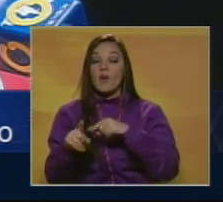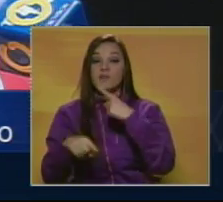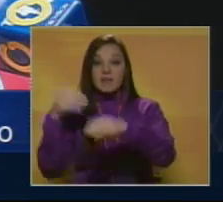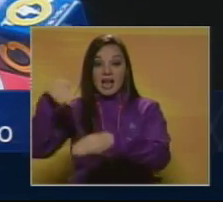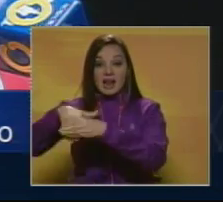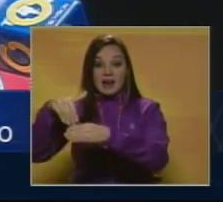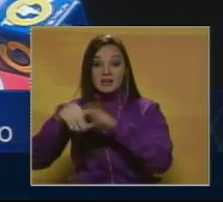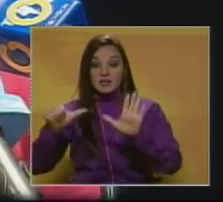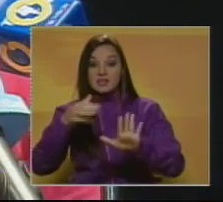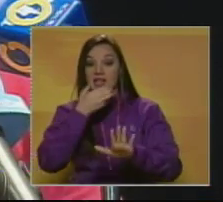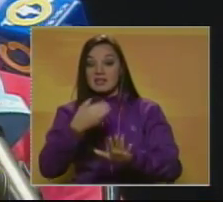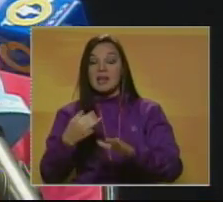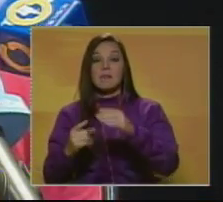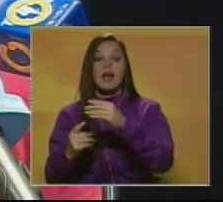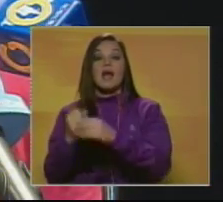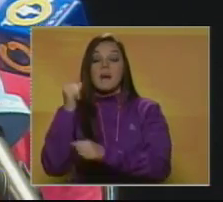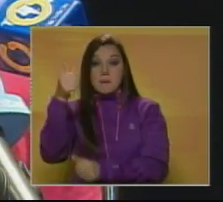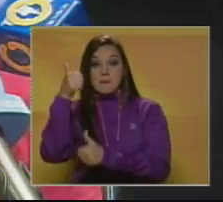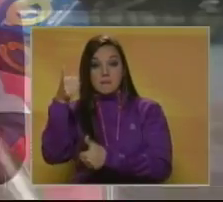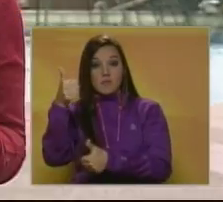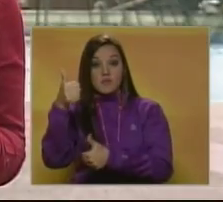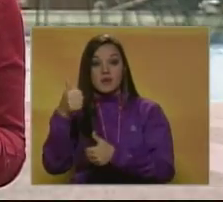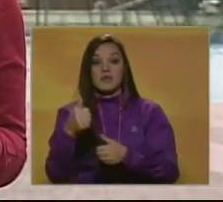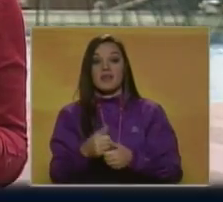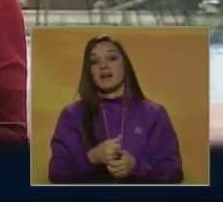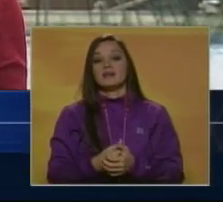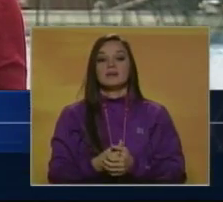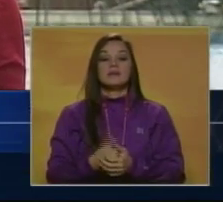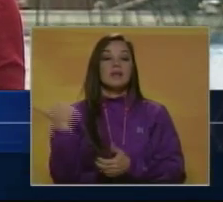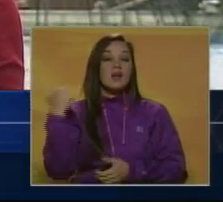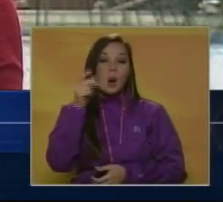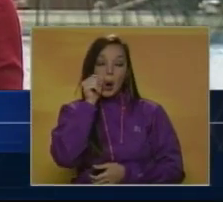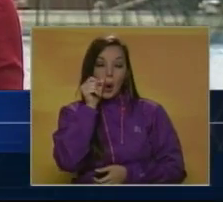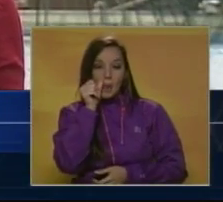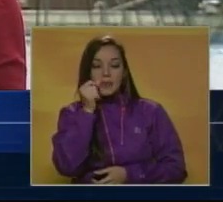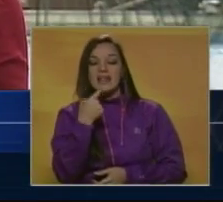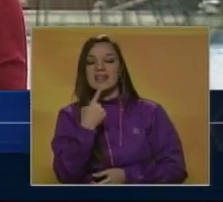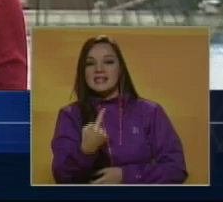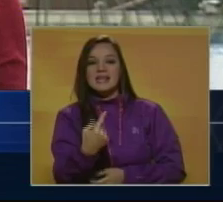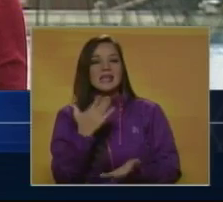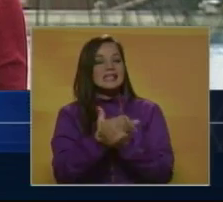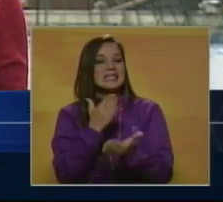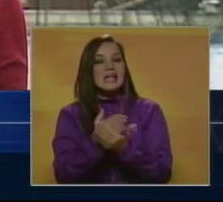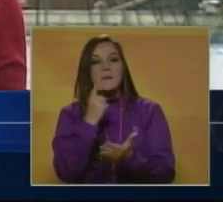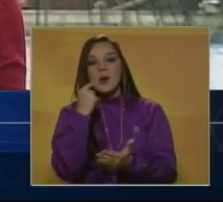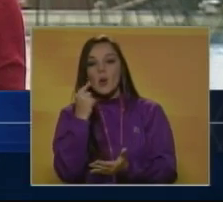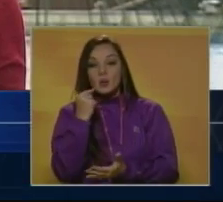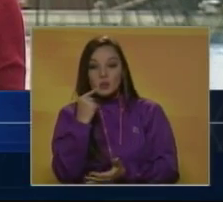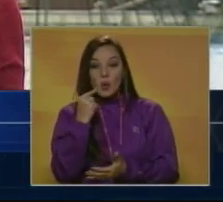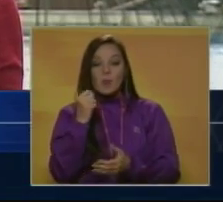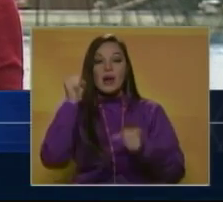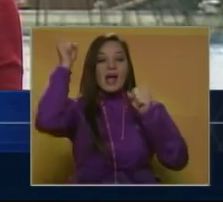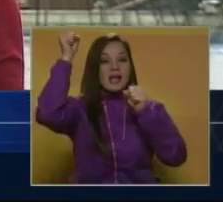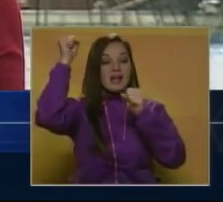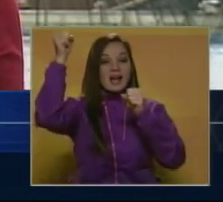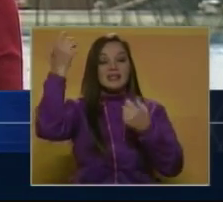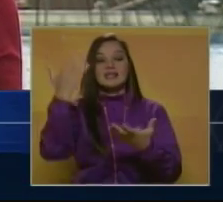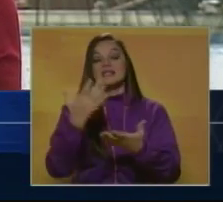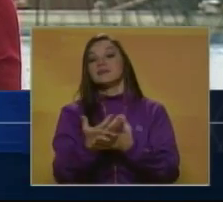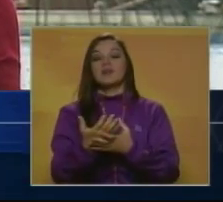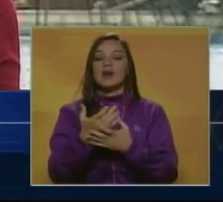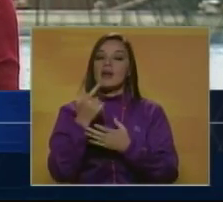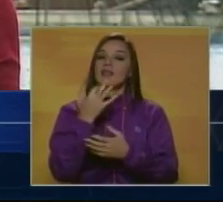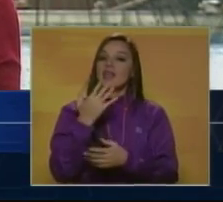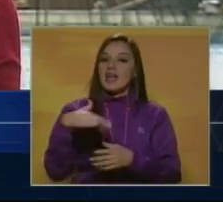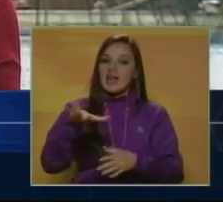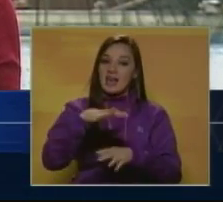el 2016. El alcalde Ramón Muchacho afirmó que para esta celebración, que ya es costumbre, se tomará en cuenta un despliegue de seguridad